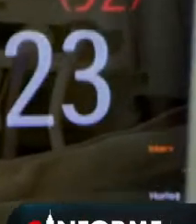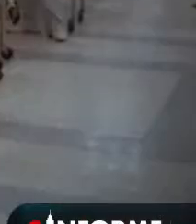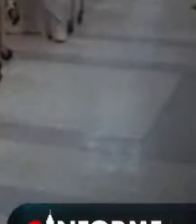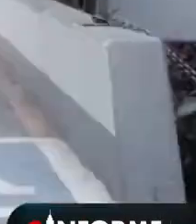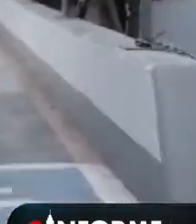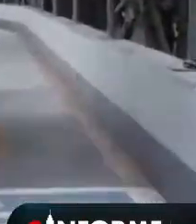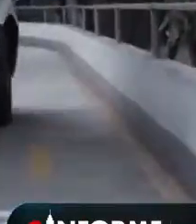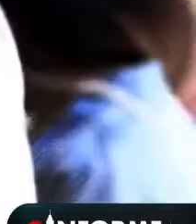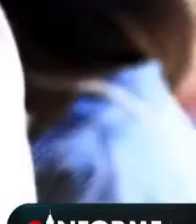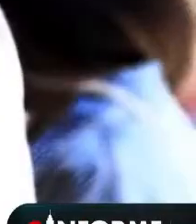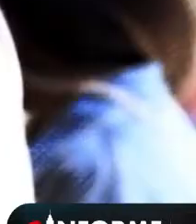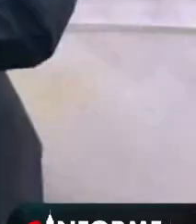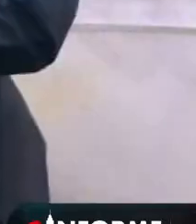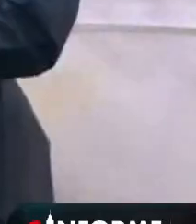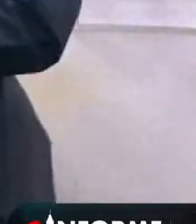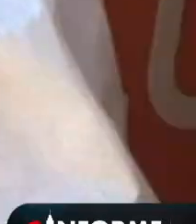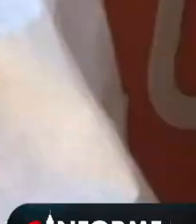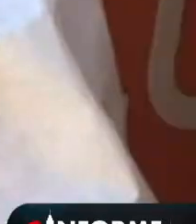¡Gracias!